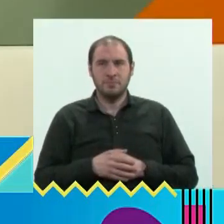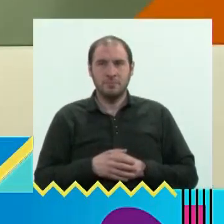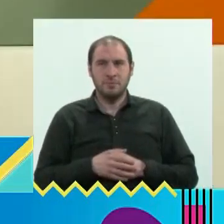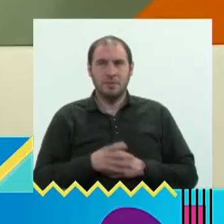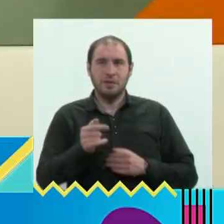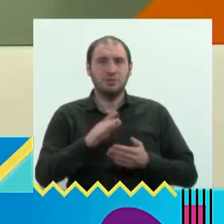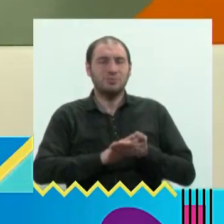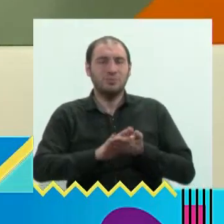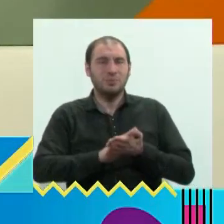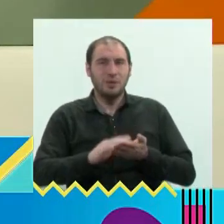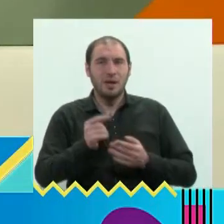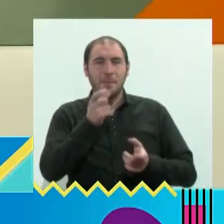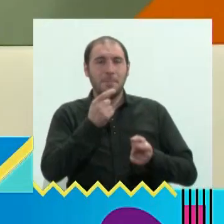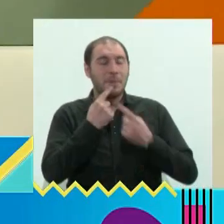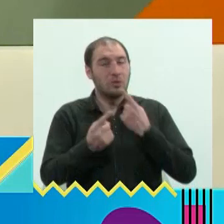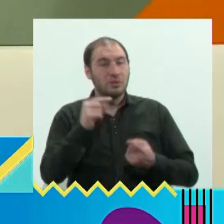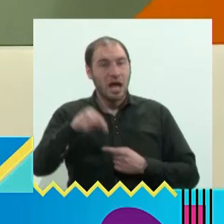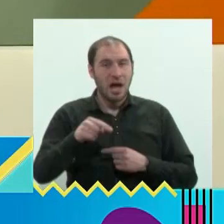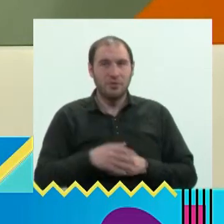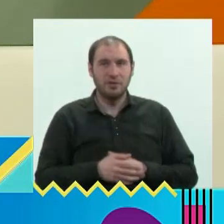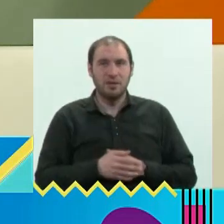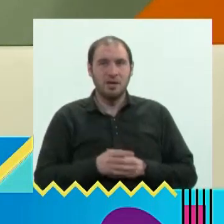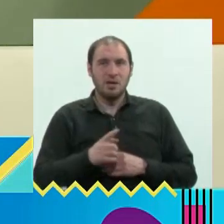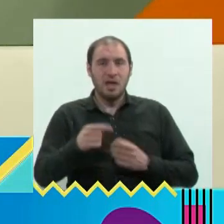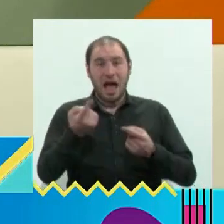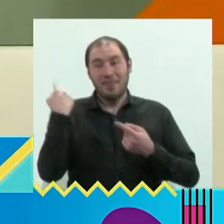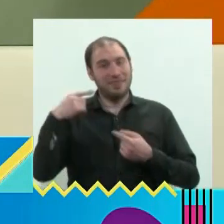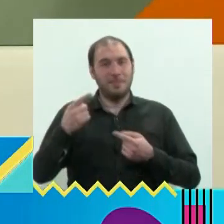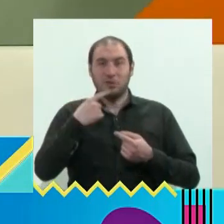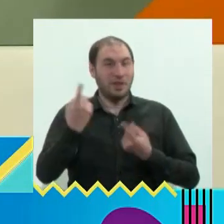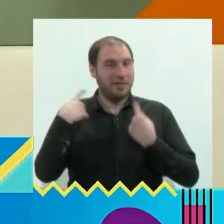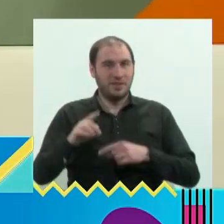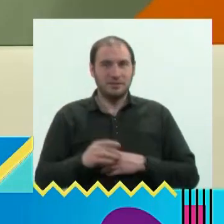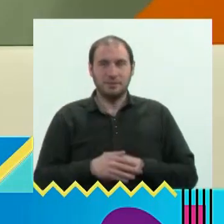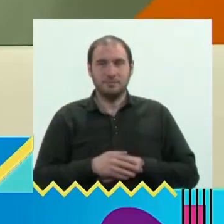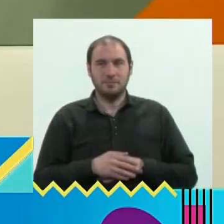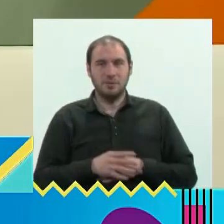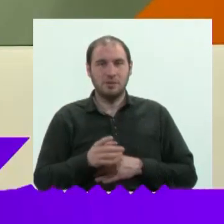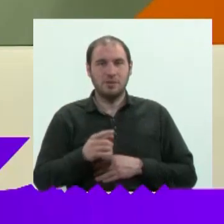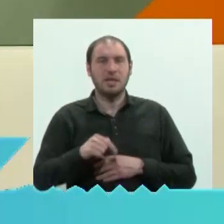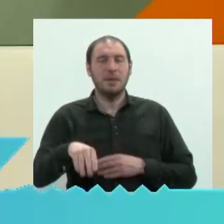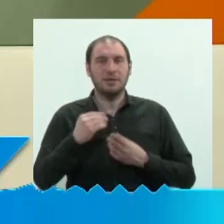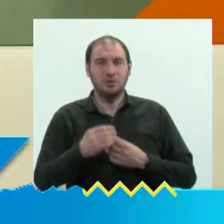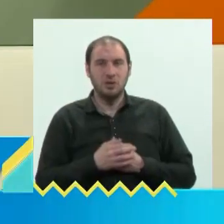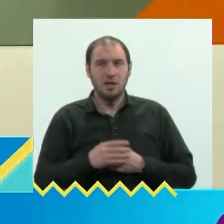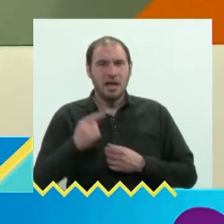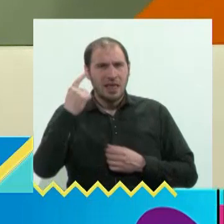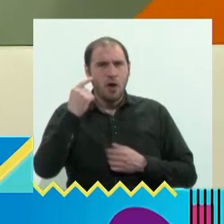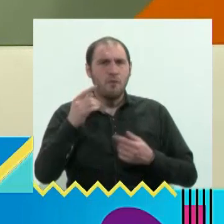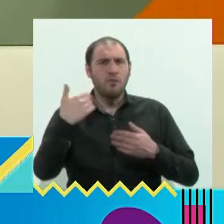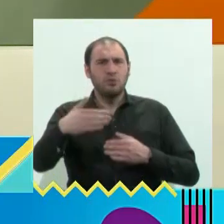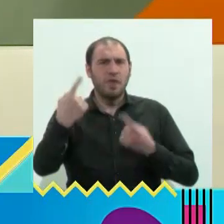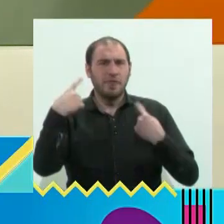hay soluciones. Las preguntas ahora no son las que nos hacíamos antes. Y resulta que nos encontró la idea de un futuro